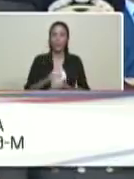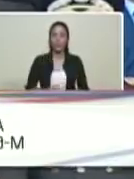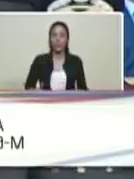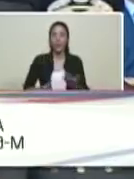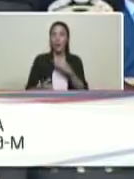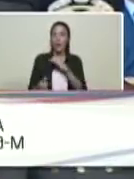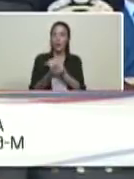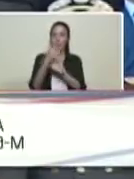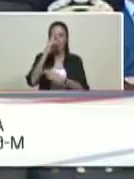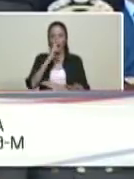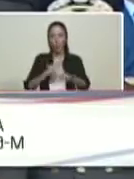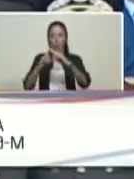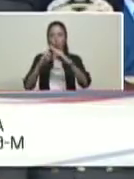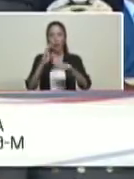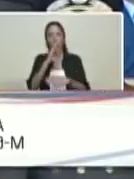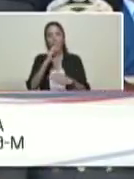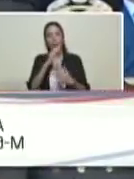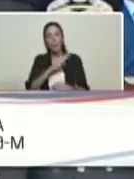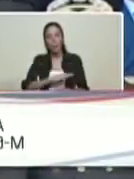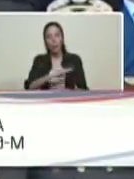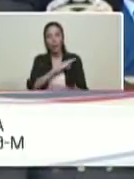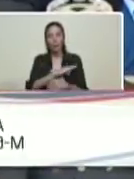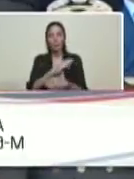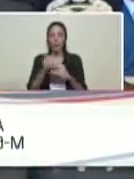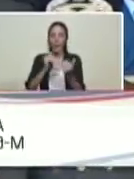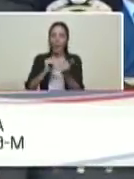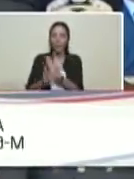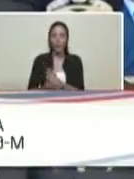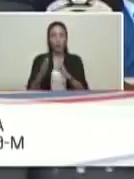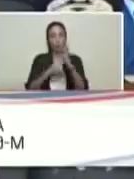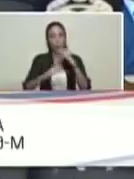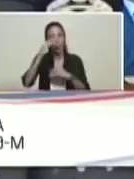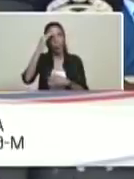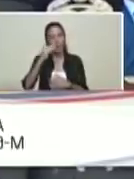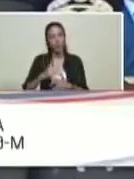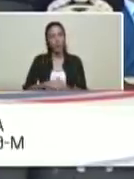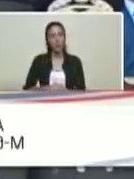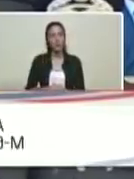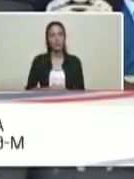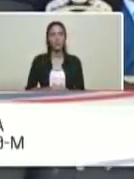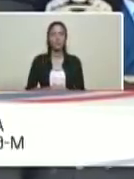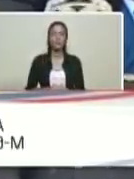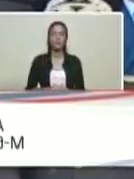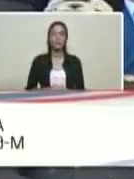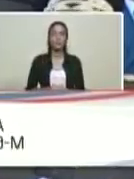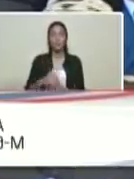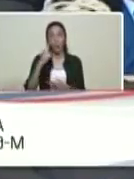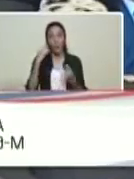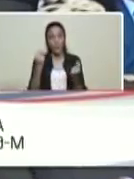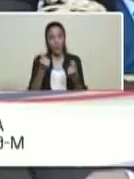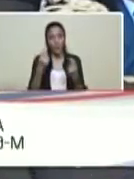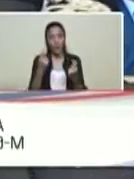laboral y la lealtad de nuestra amada fuerza armada nacional bolivariana alerta